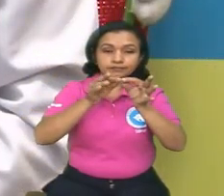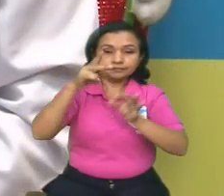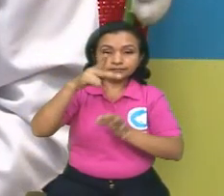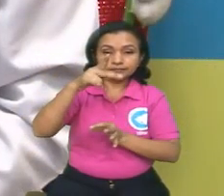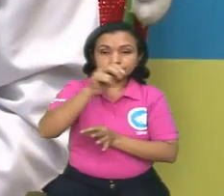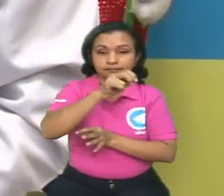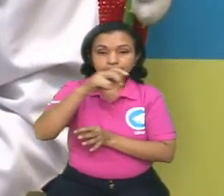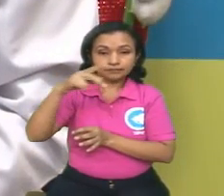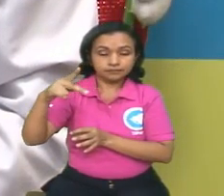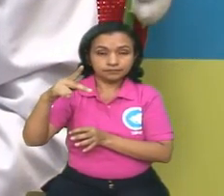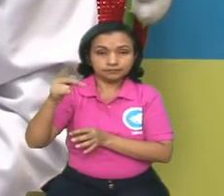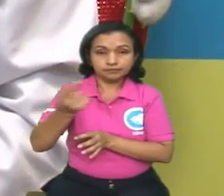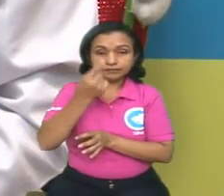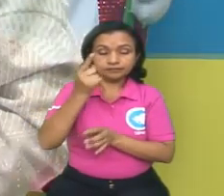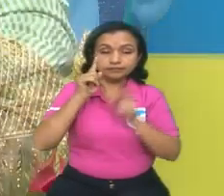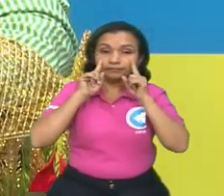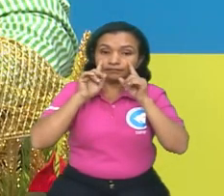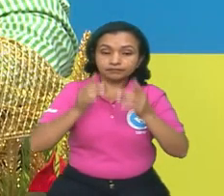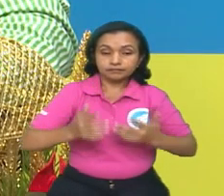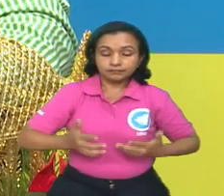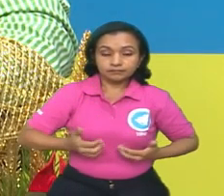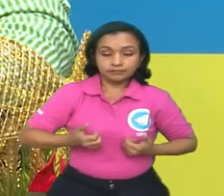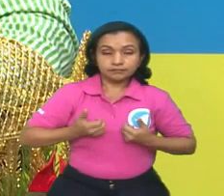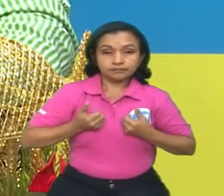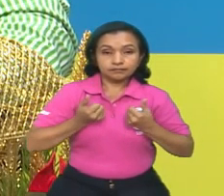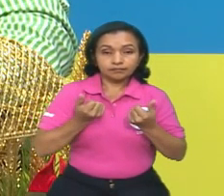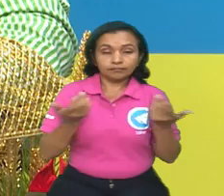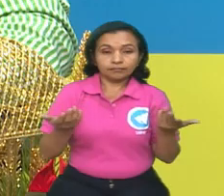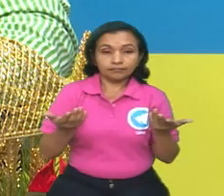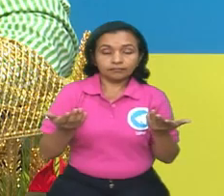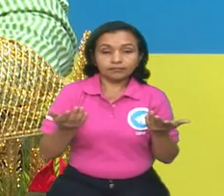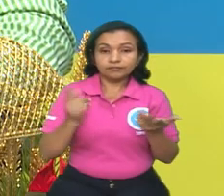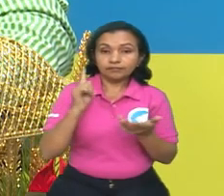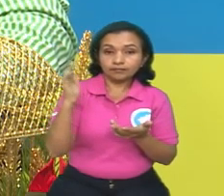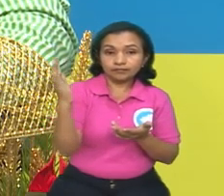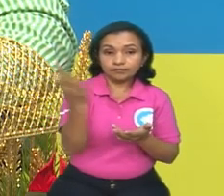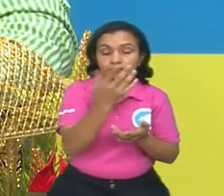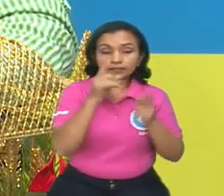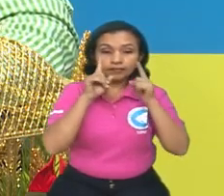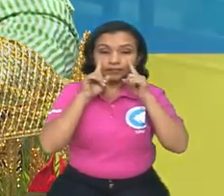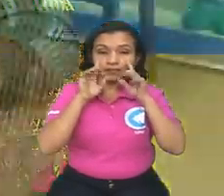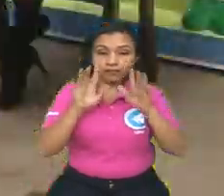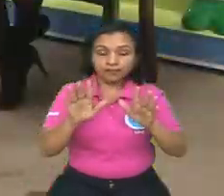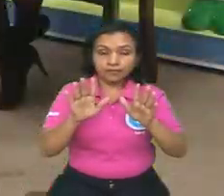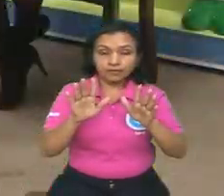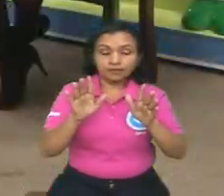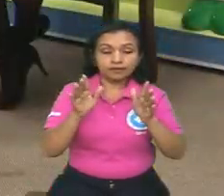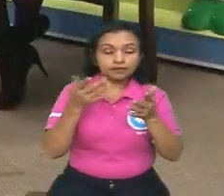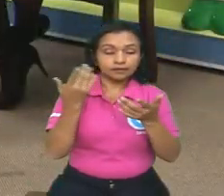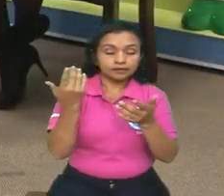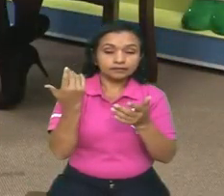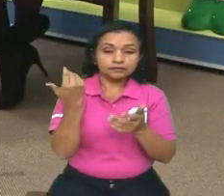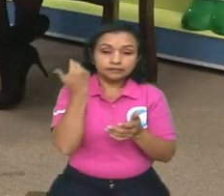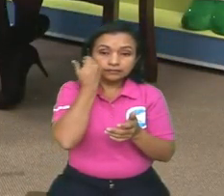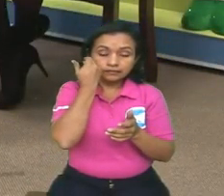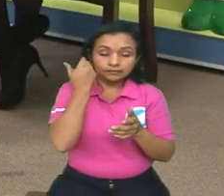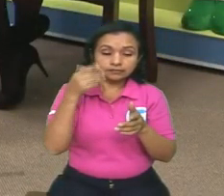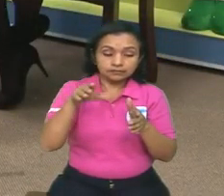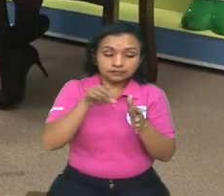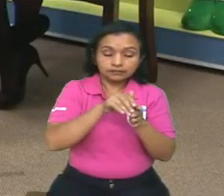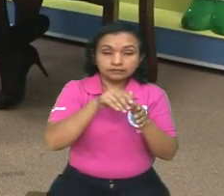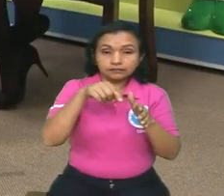Papanicolaou, no solo para la prevención del cáncer cervicuterino, sino también para la prevención de las infecciones en esta